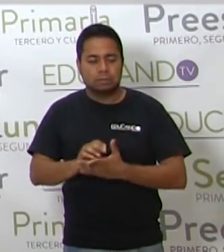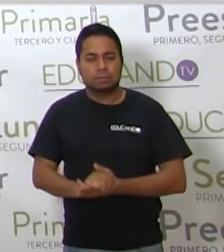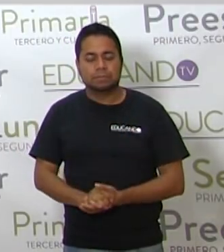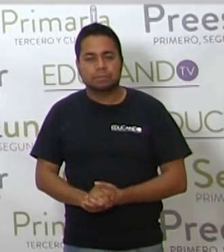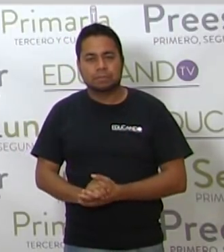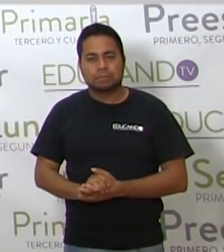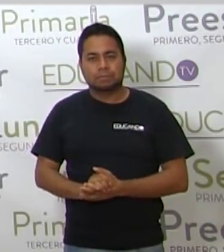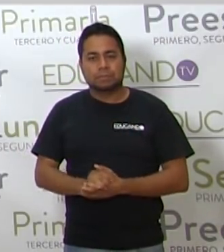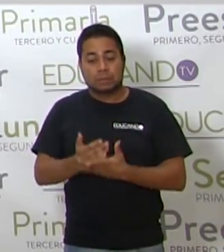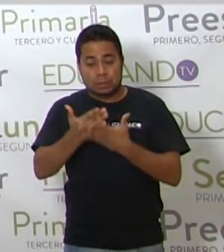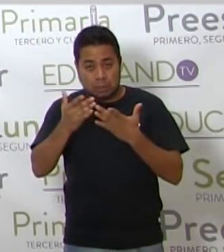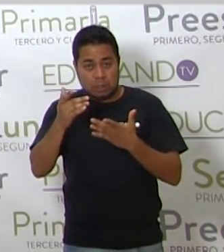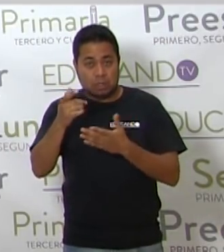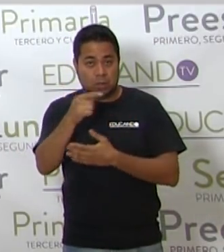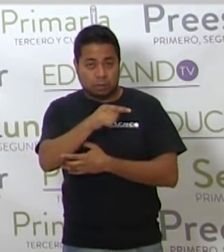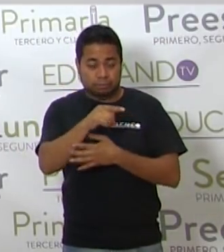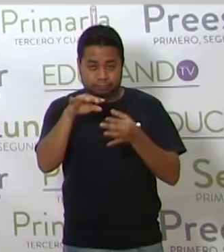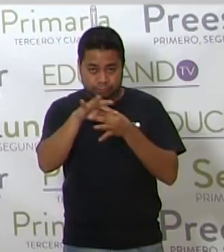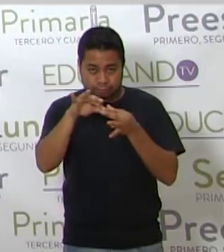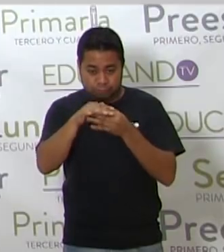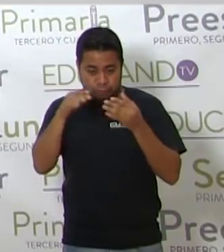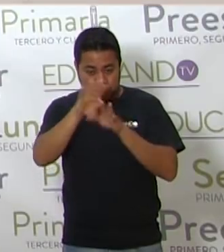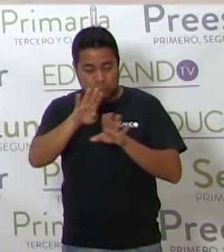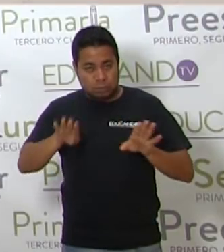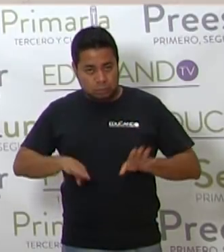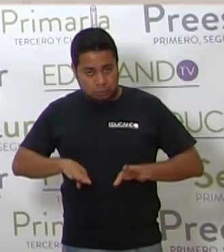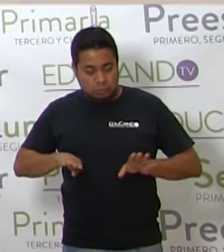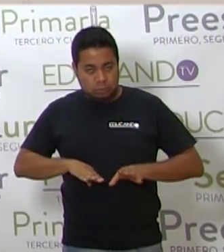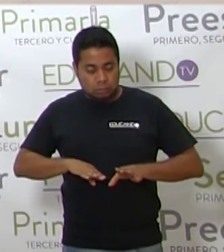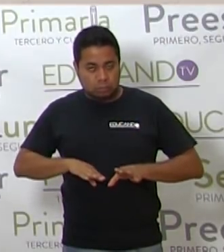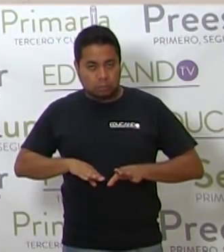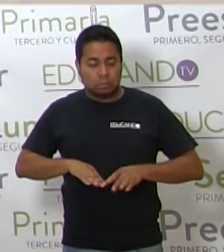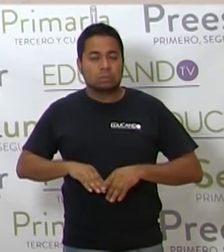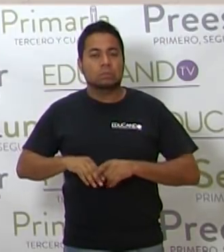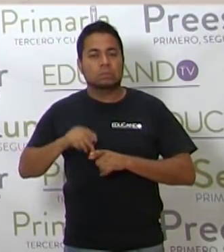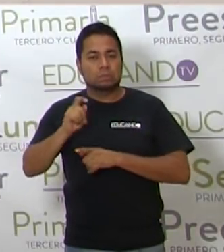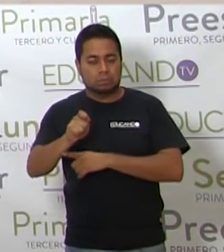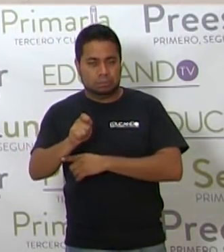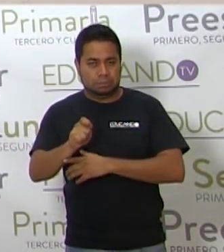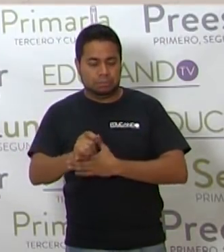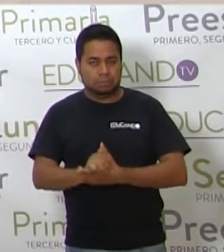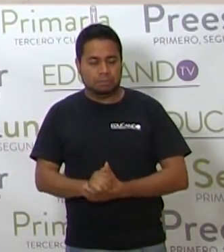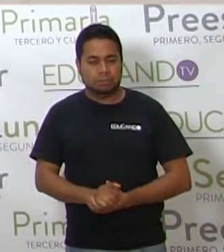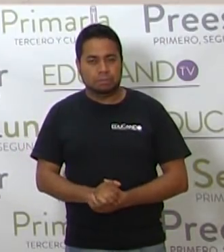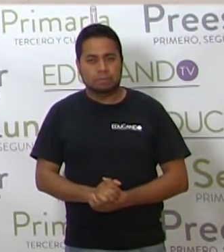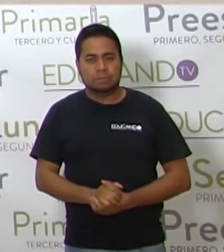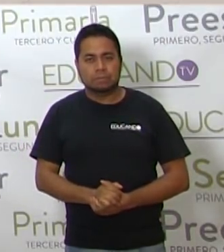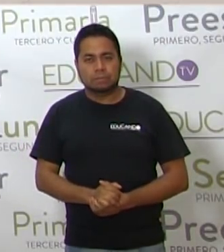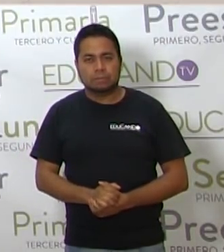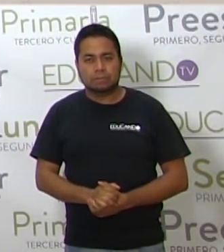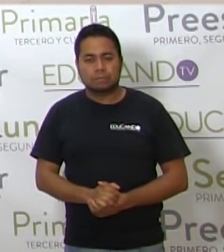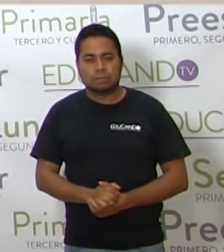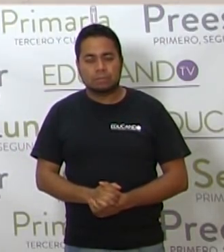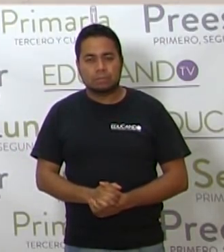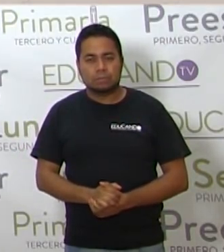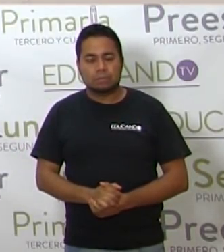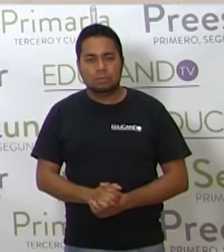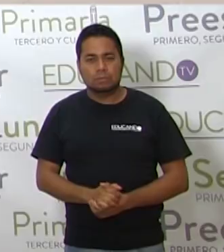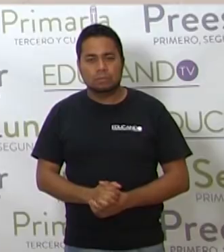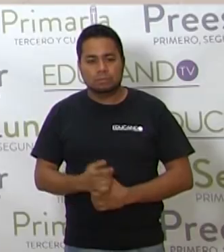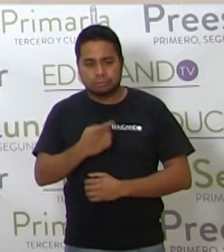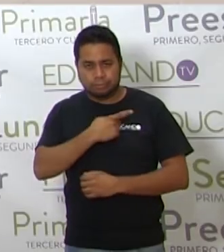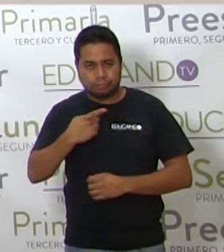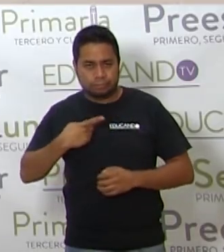las características, tenemos que tomar muy en cuenta que hay tipos